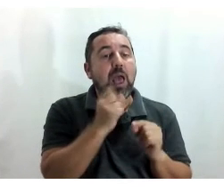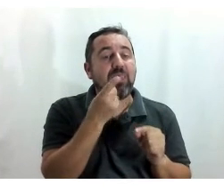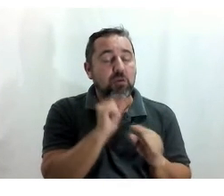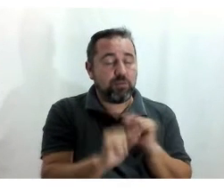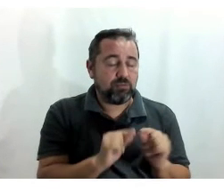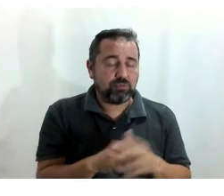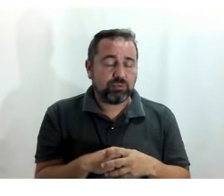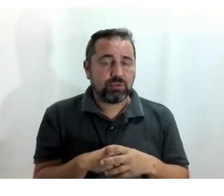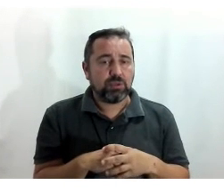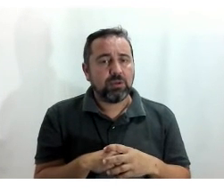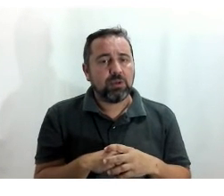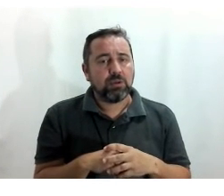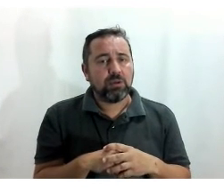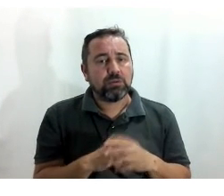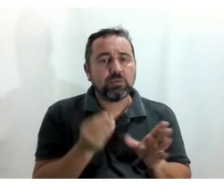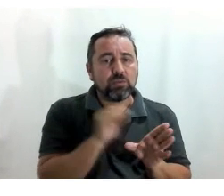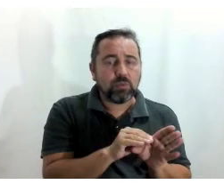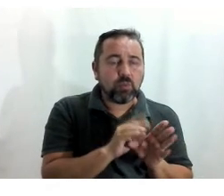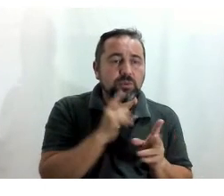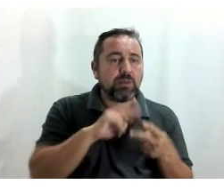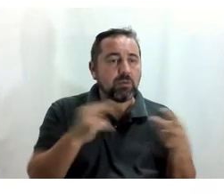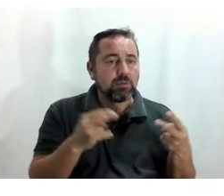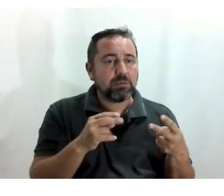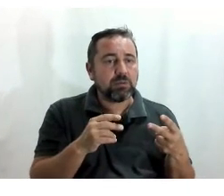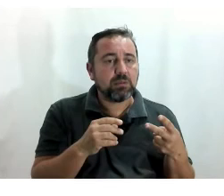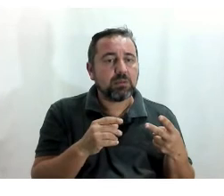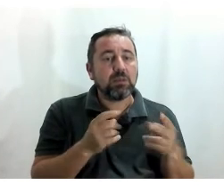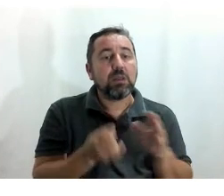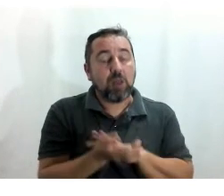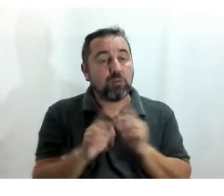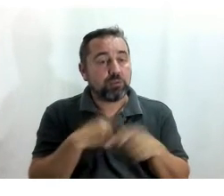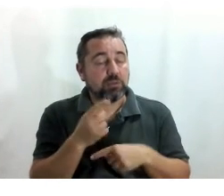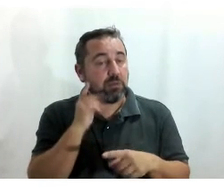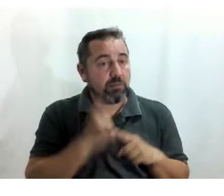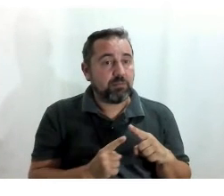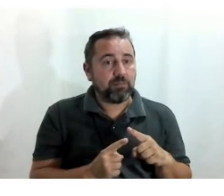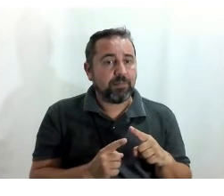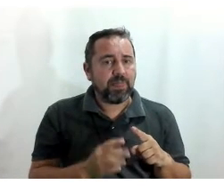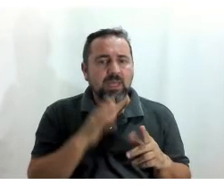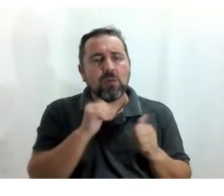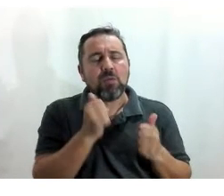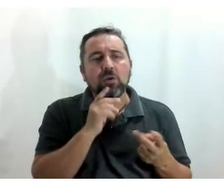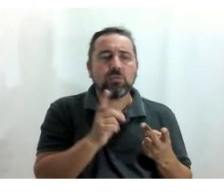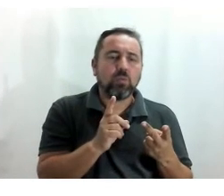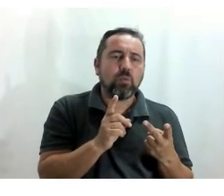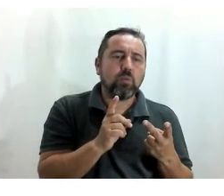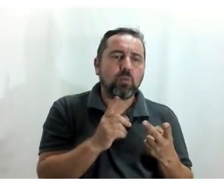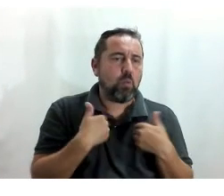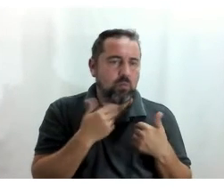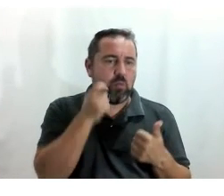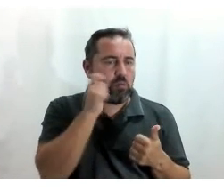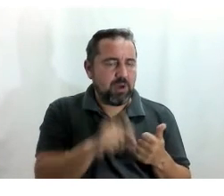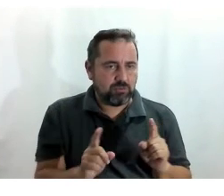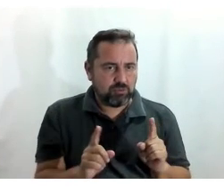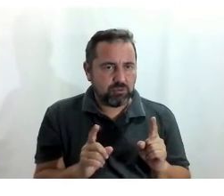introdujo un gen que causa USE en modelos no primates, no humanos, y se